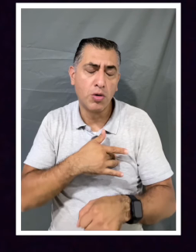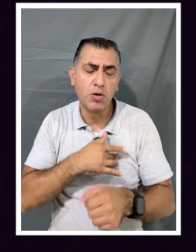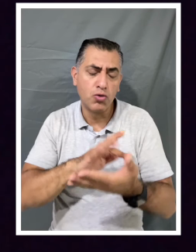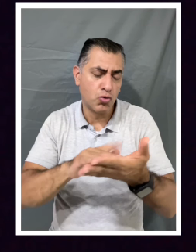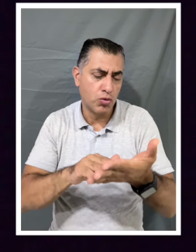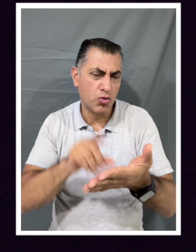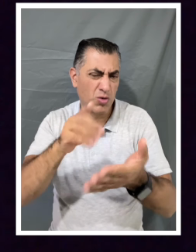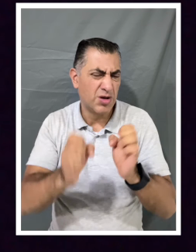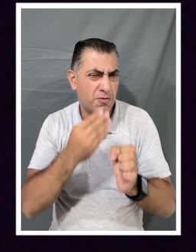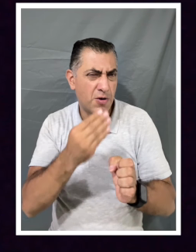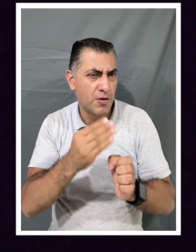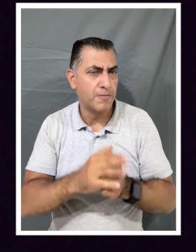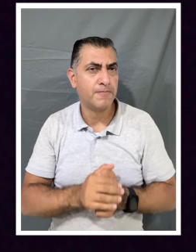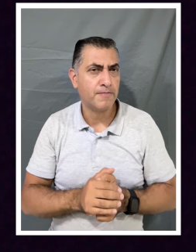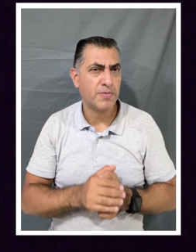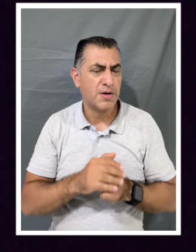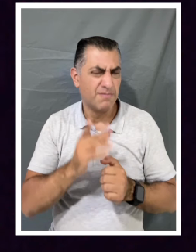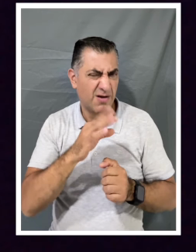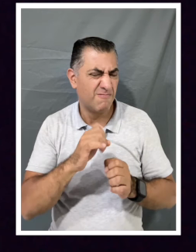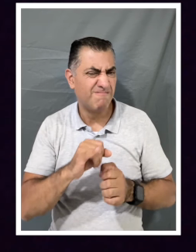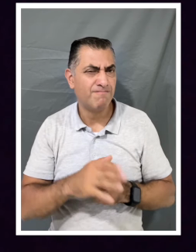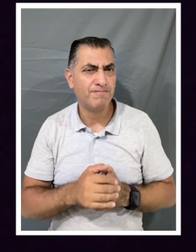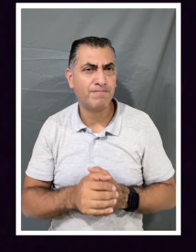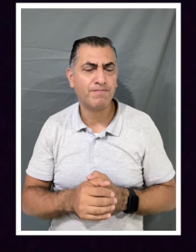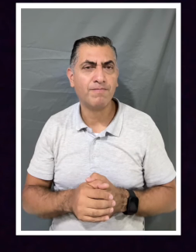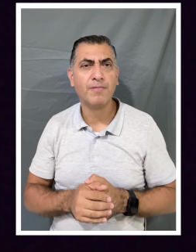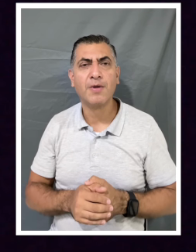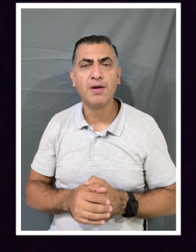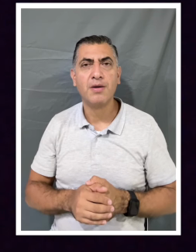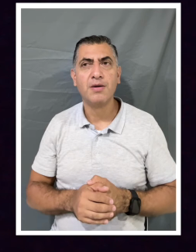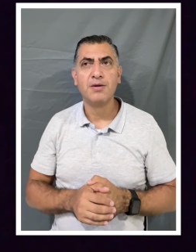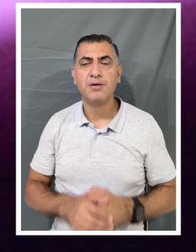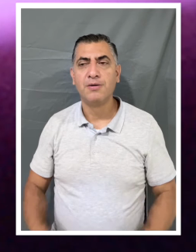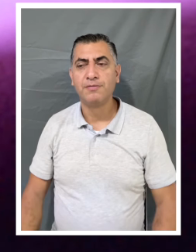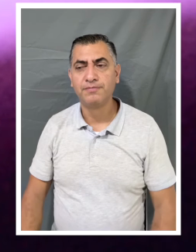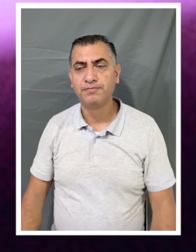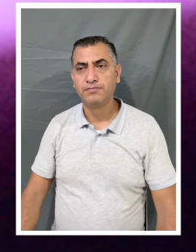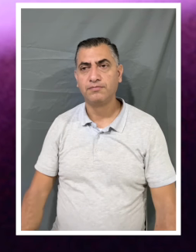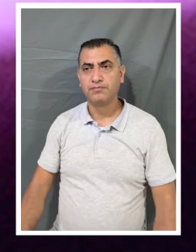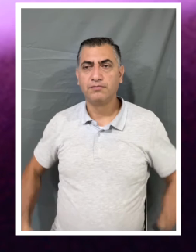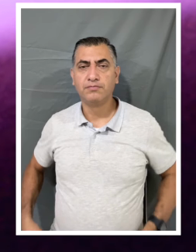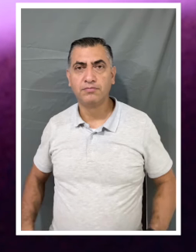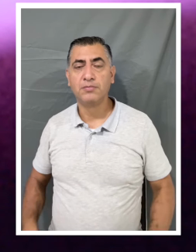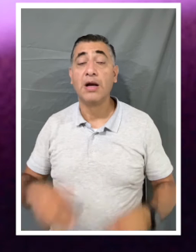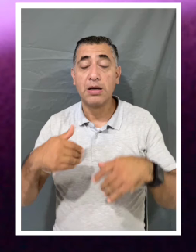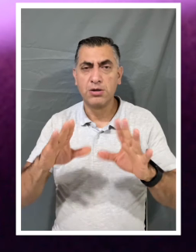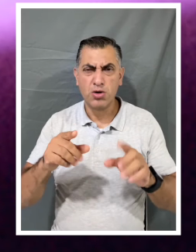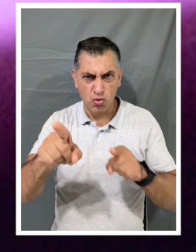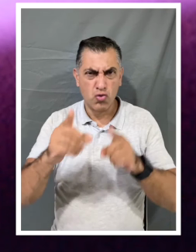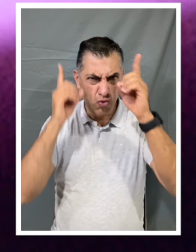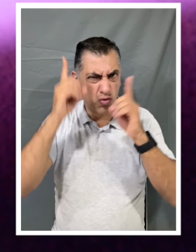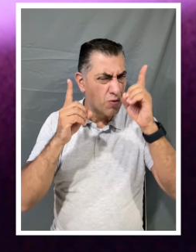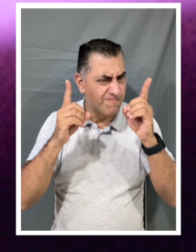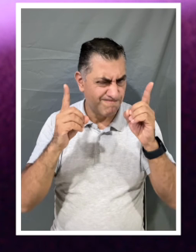te escribiera estás bien está mejor así no iglesia hay que evitar malos entendidos alguna duda con el